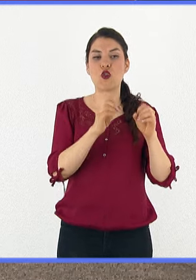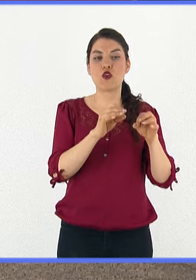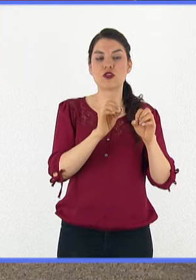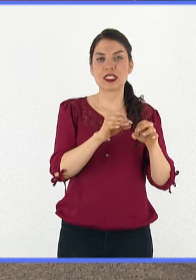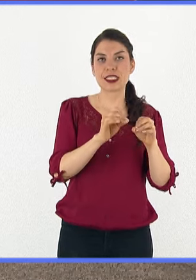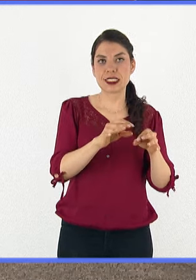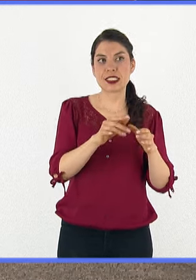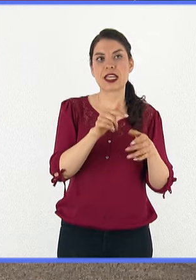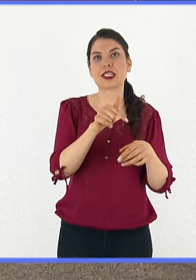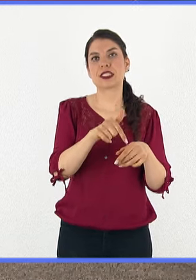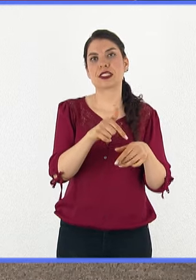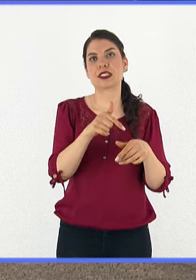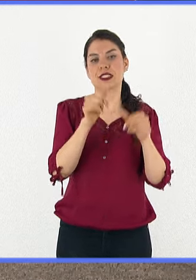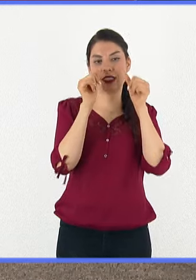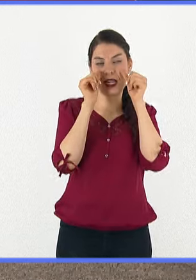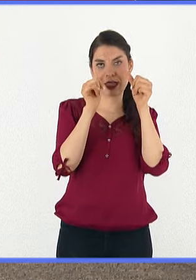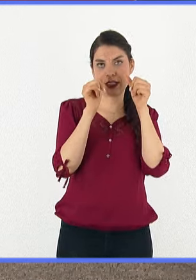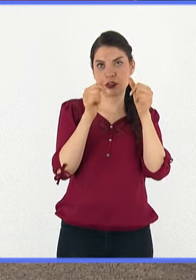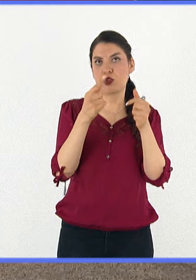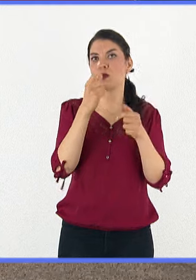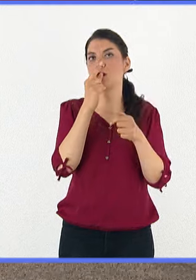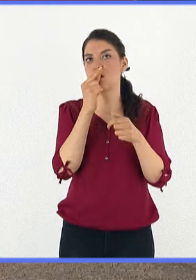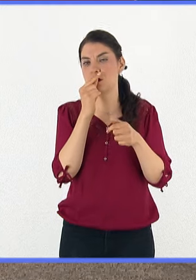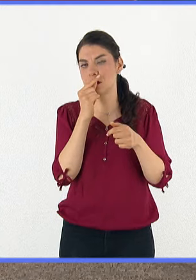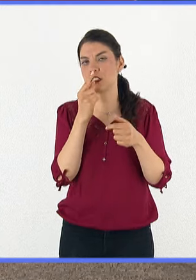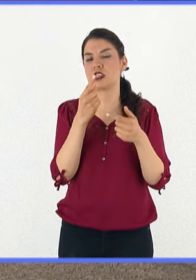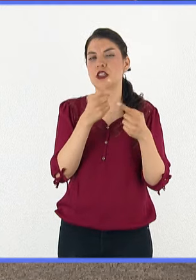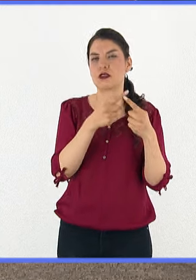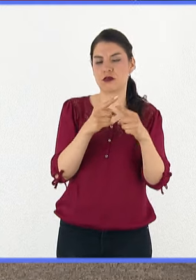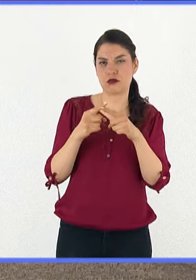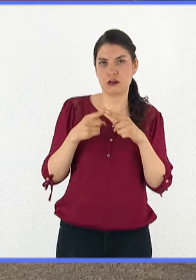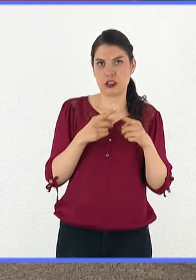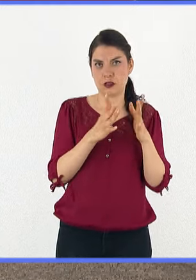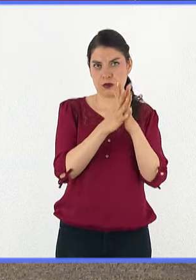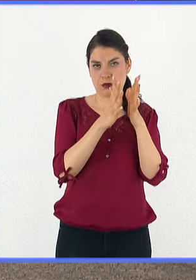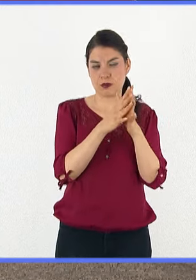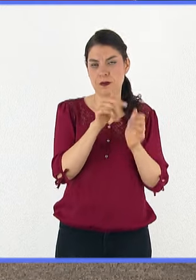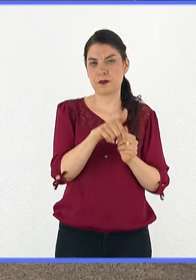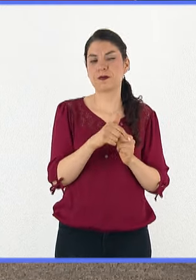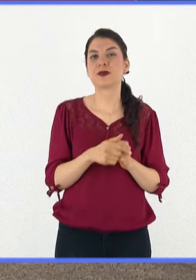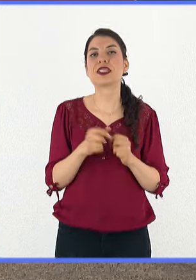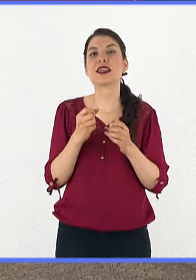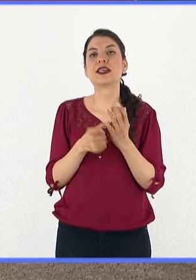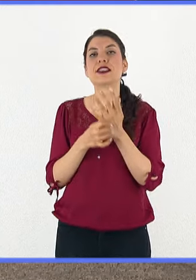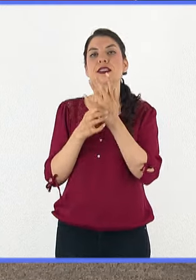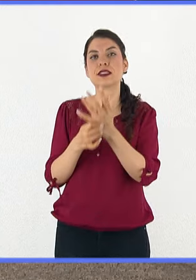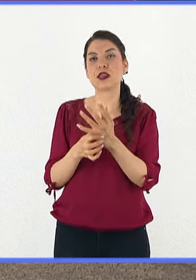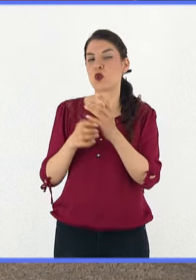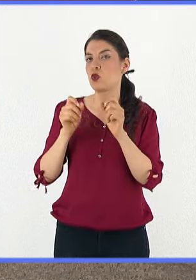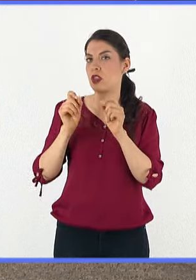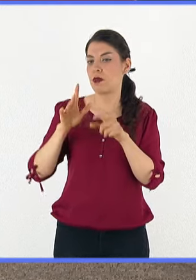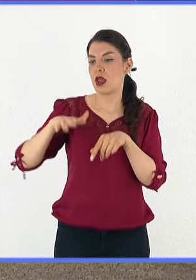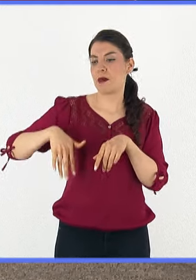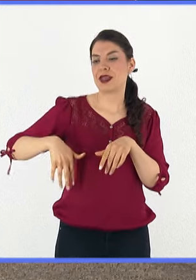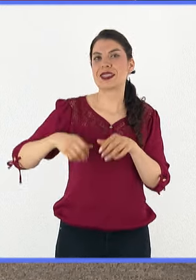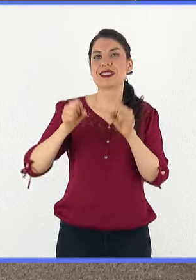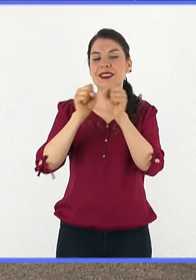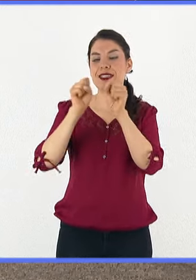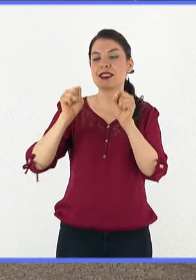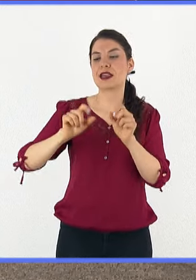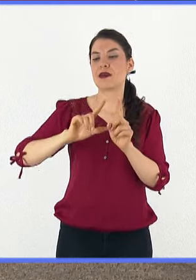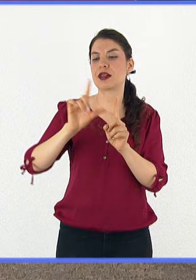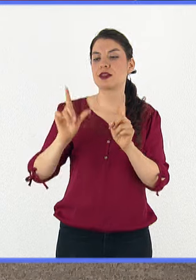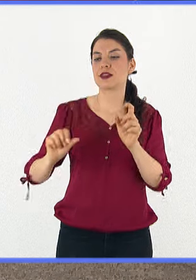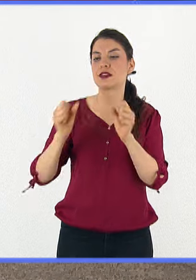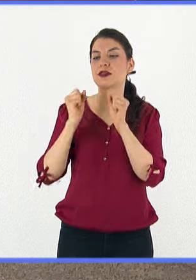de dependencias de funcionarios de policías según El secretariado Ejecutivo con sus datos más recientes del Sistema Nacional de seguridad